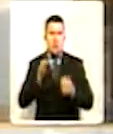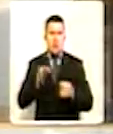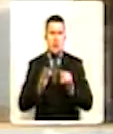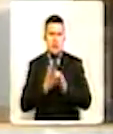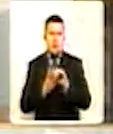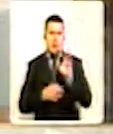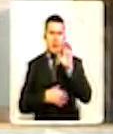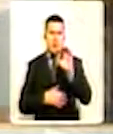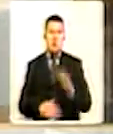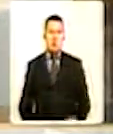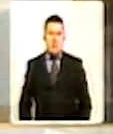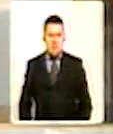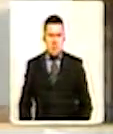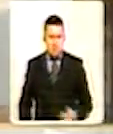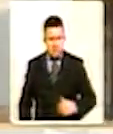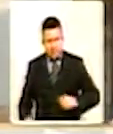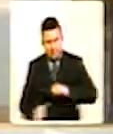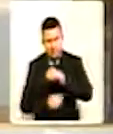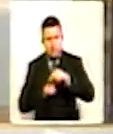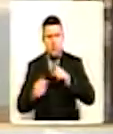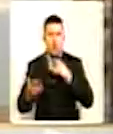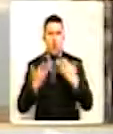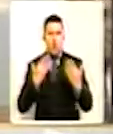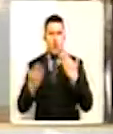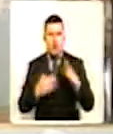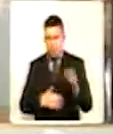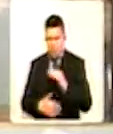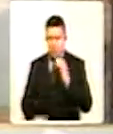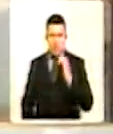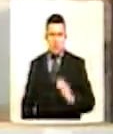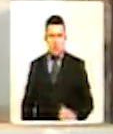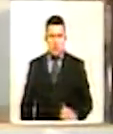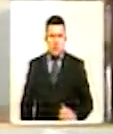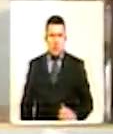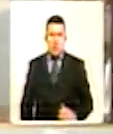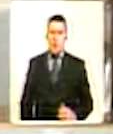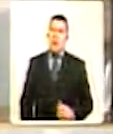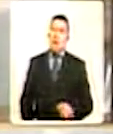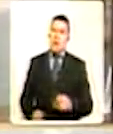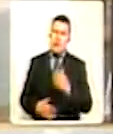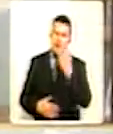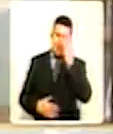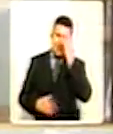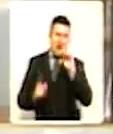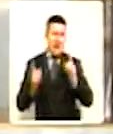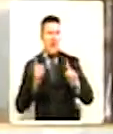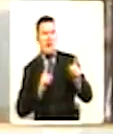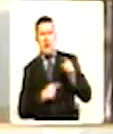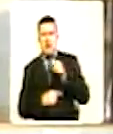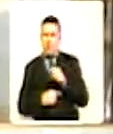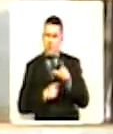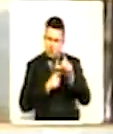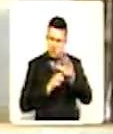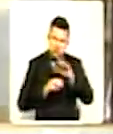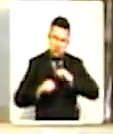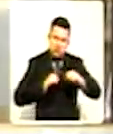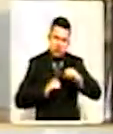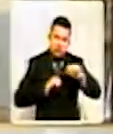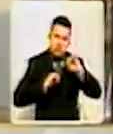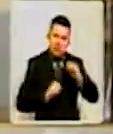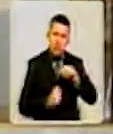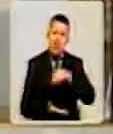judiciales de este país y que le devuelva la confianza a los ciudadanos, que ustedes saben muy bien lo esquiva que es en este